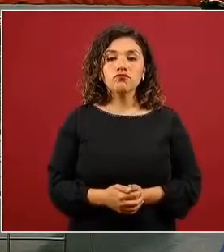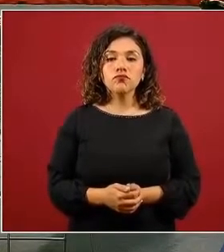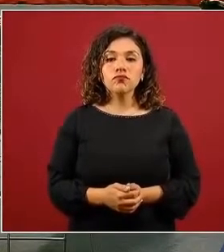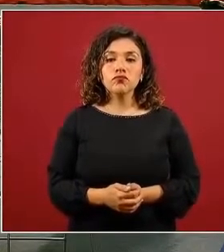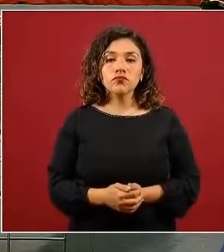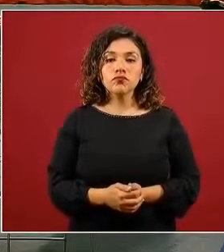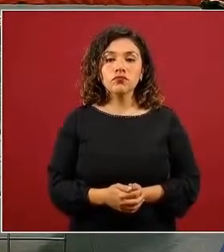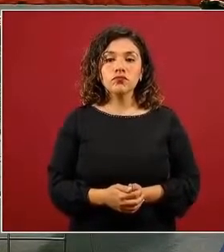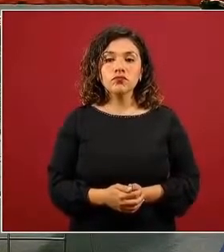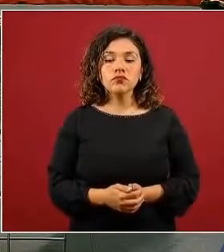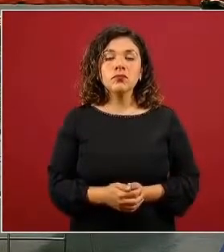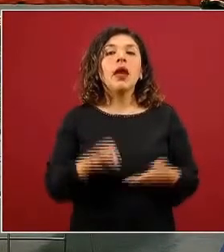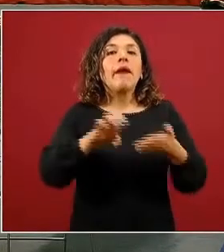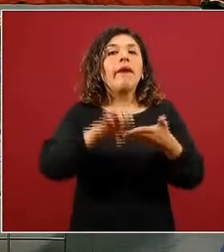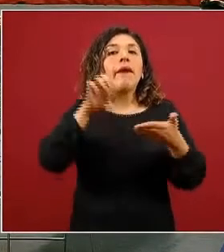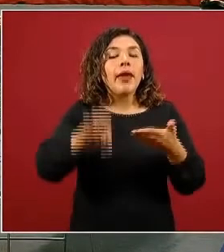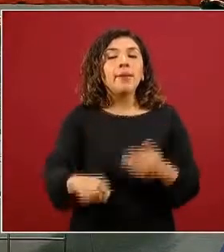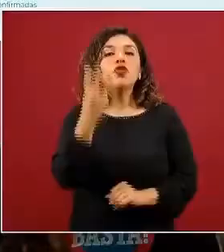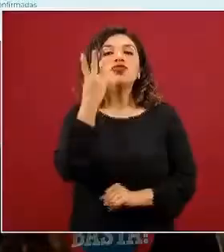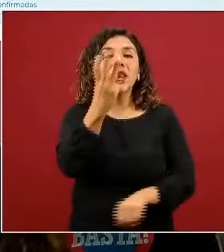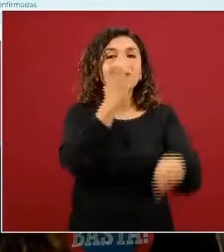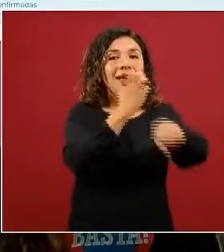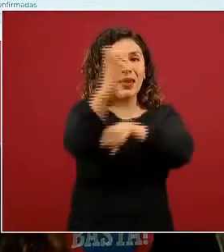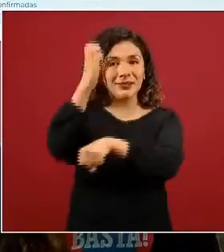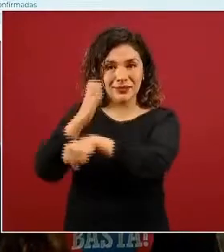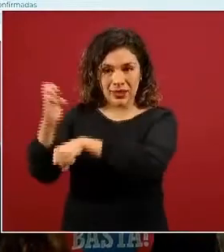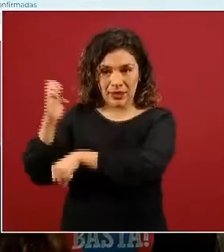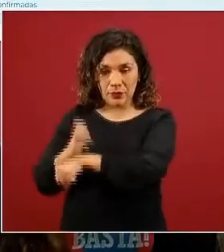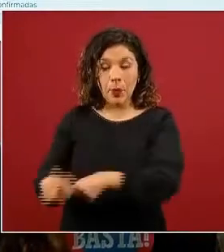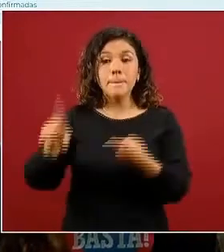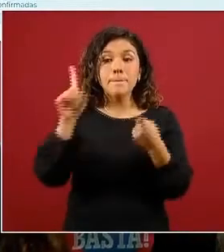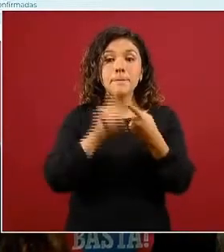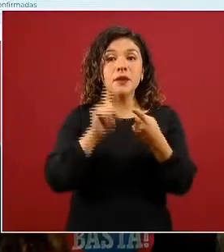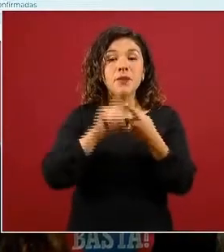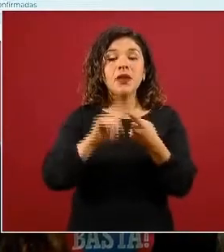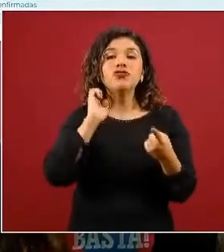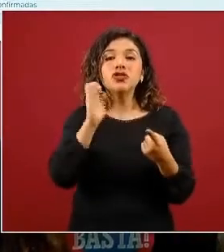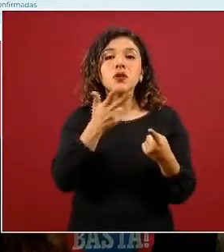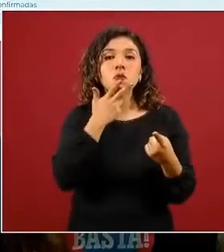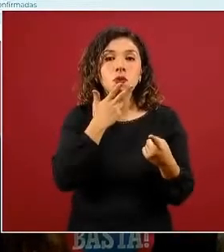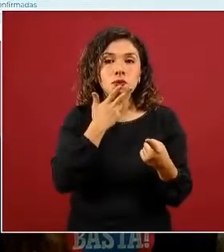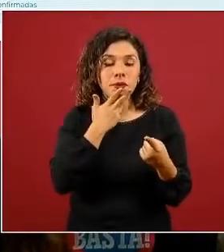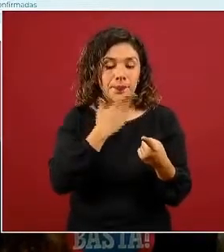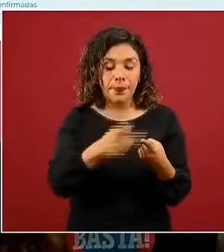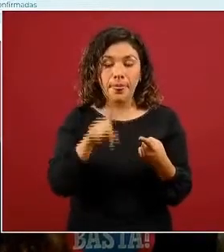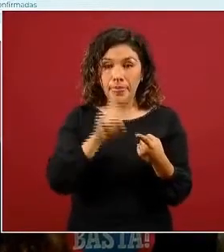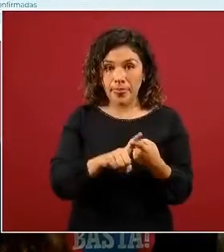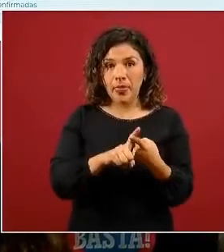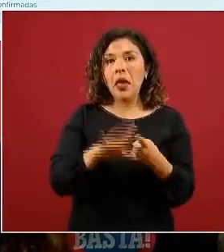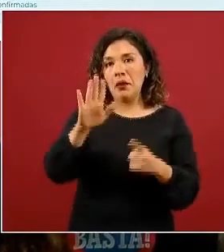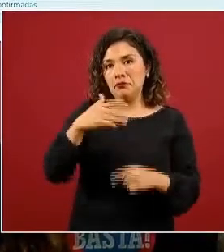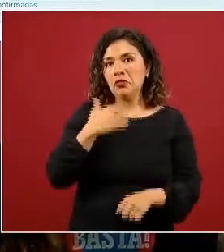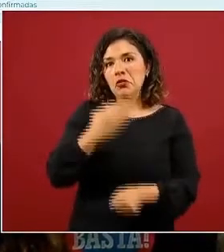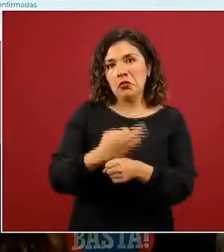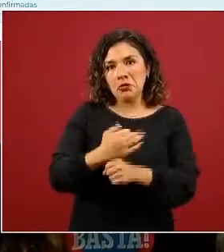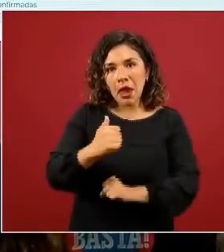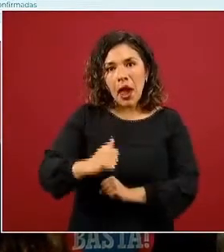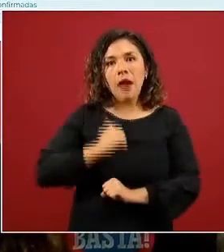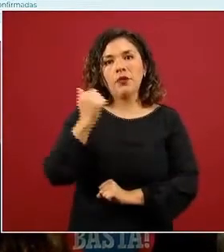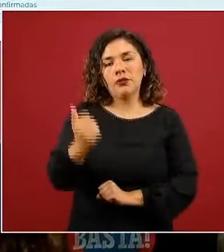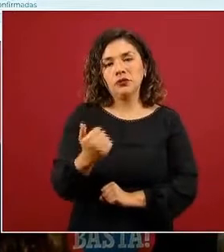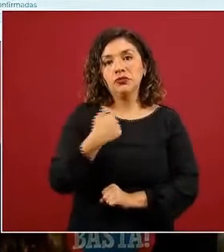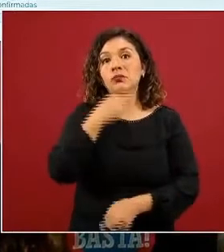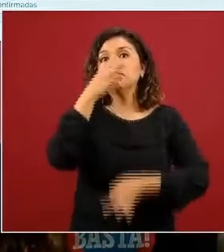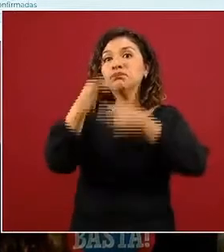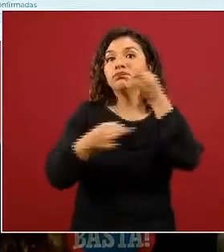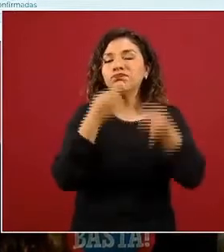Entremos en los ejemplos de 3 entidades federativas. El primero va a ser Chihuahua. Y aquí aprovecho para comentar